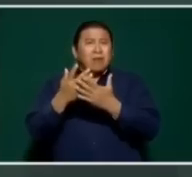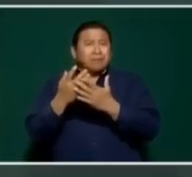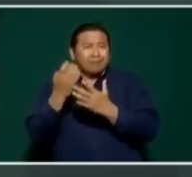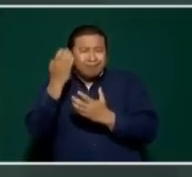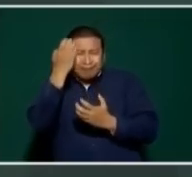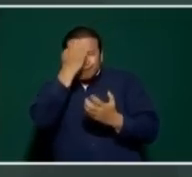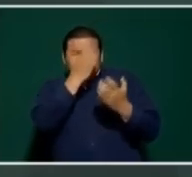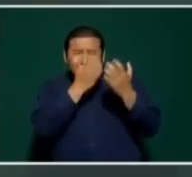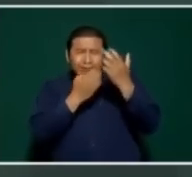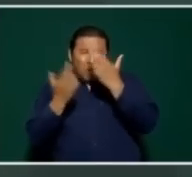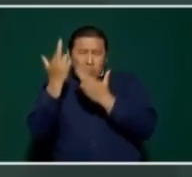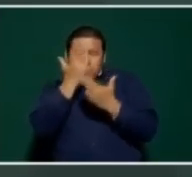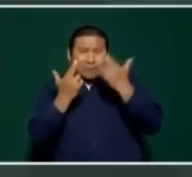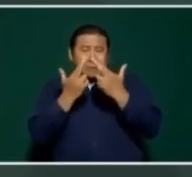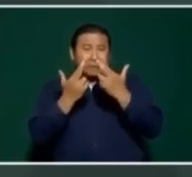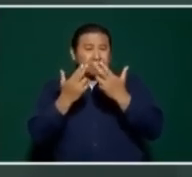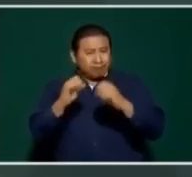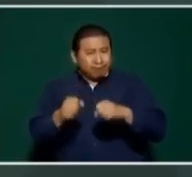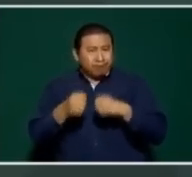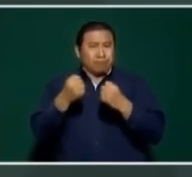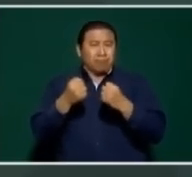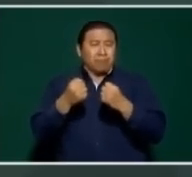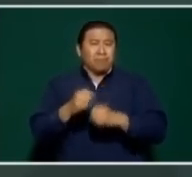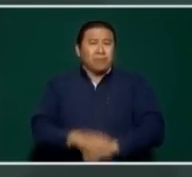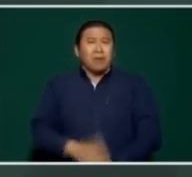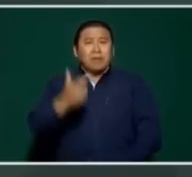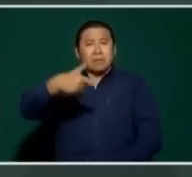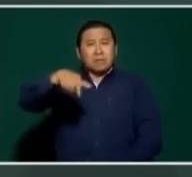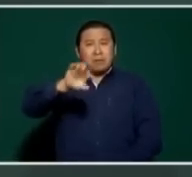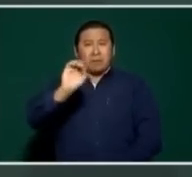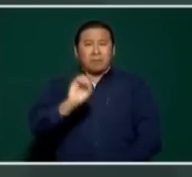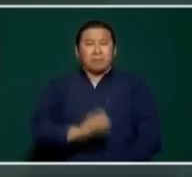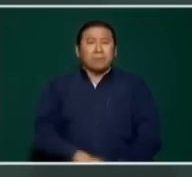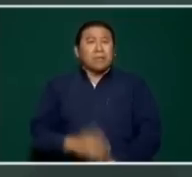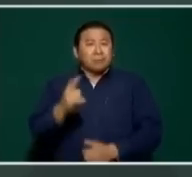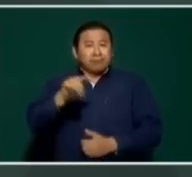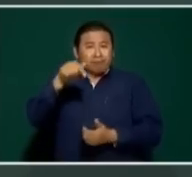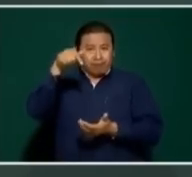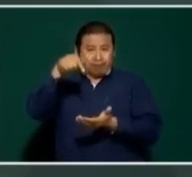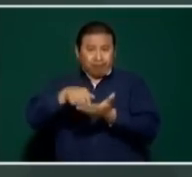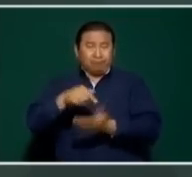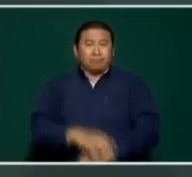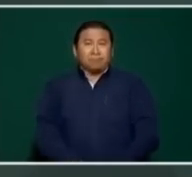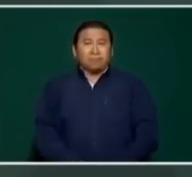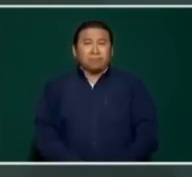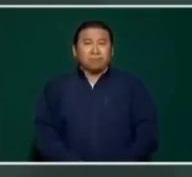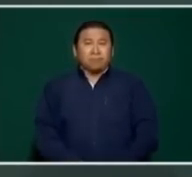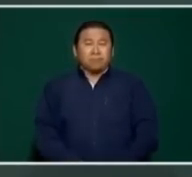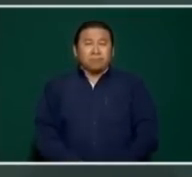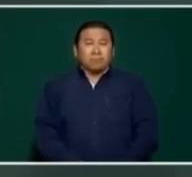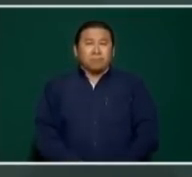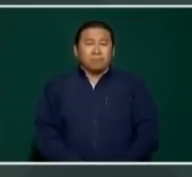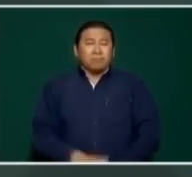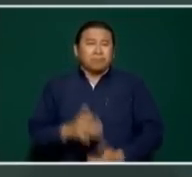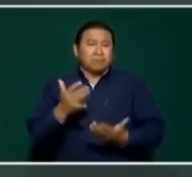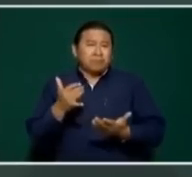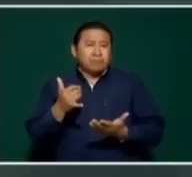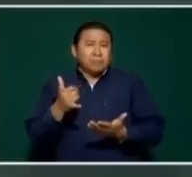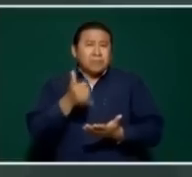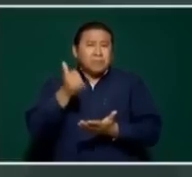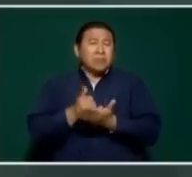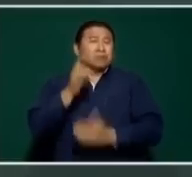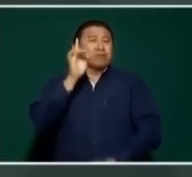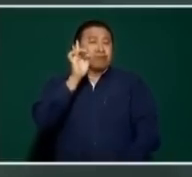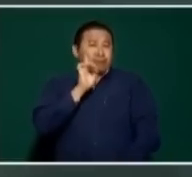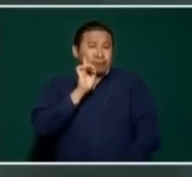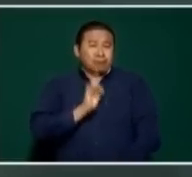de seguridad en Quintana Roo, aquí en Islas